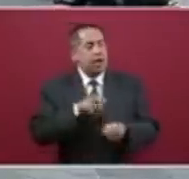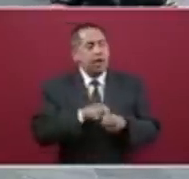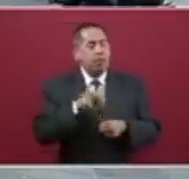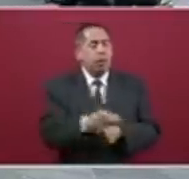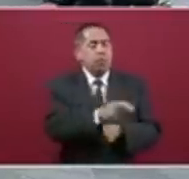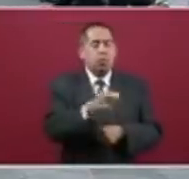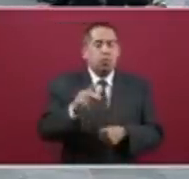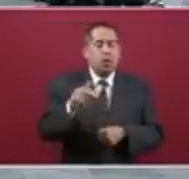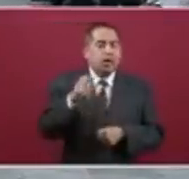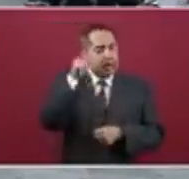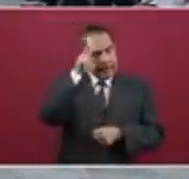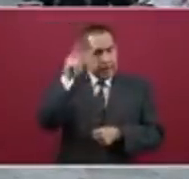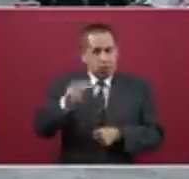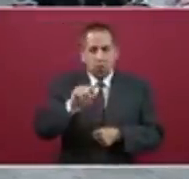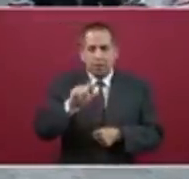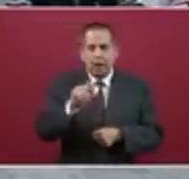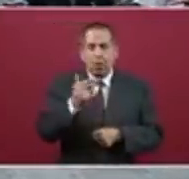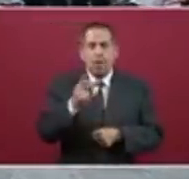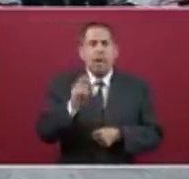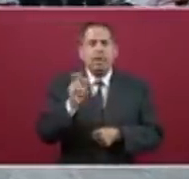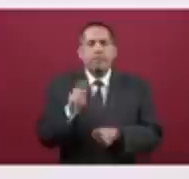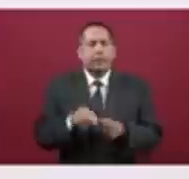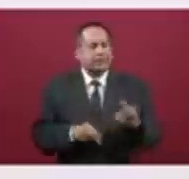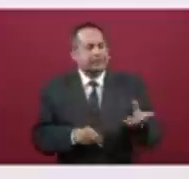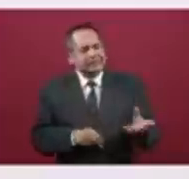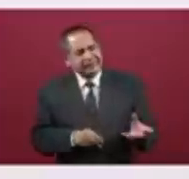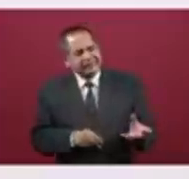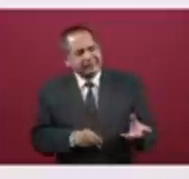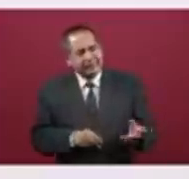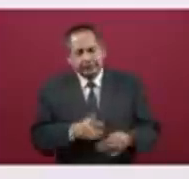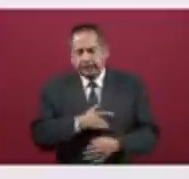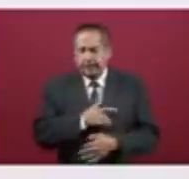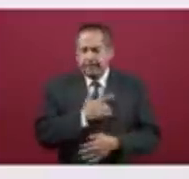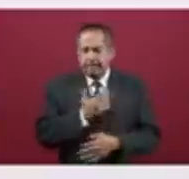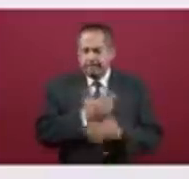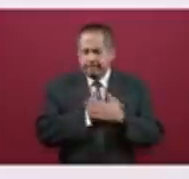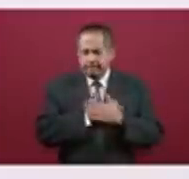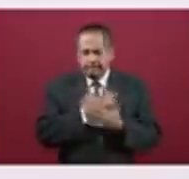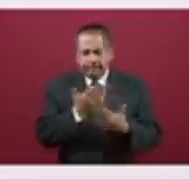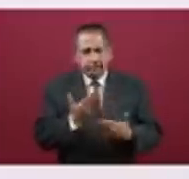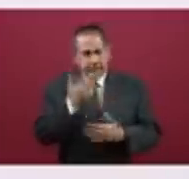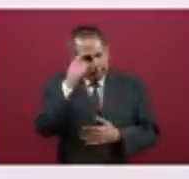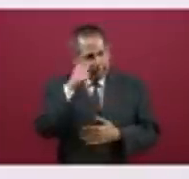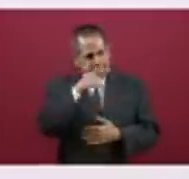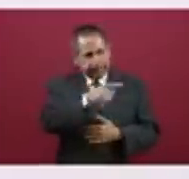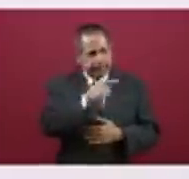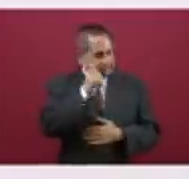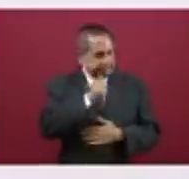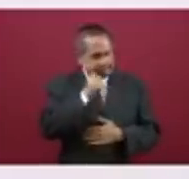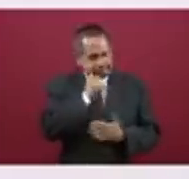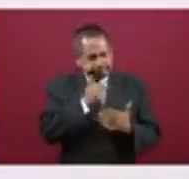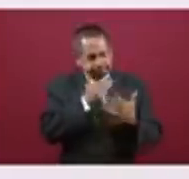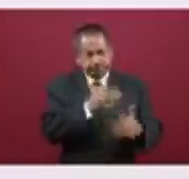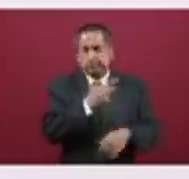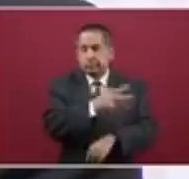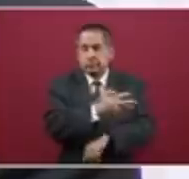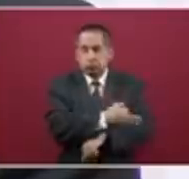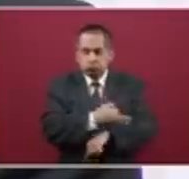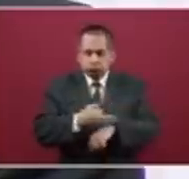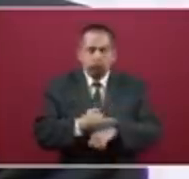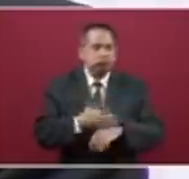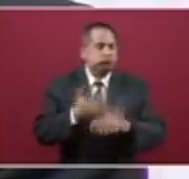hidalgo nuestro pésame permanente a sus familiares y el